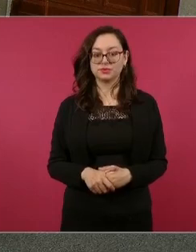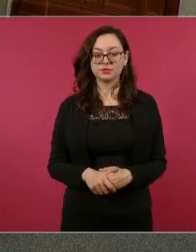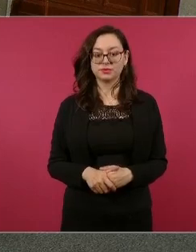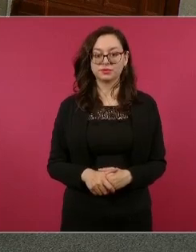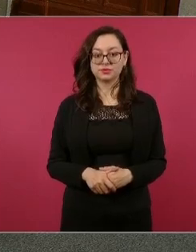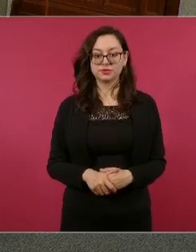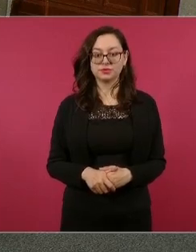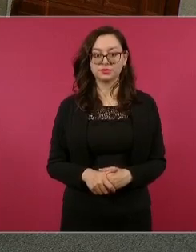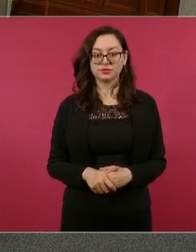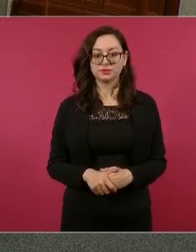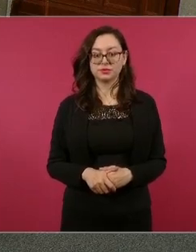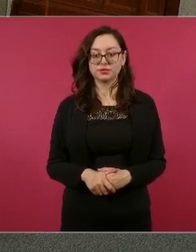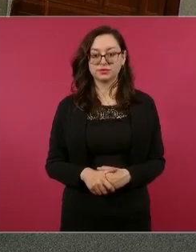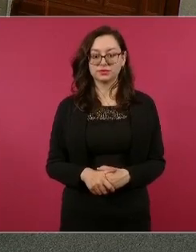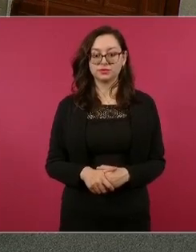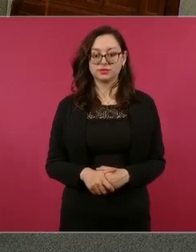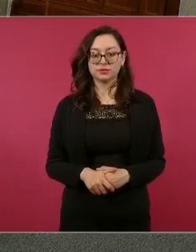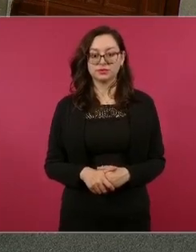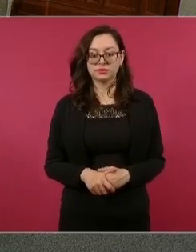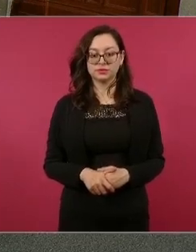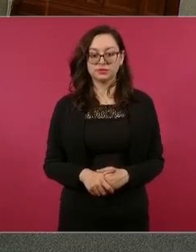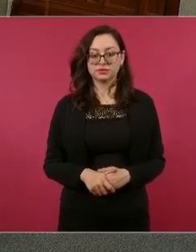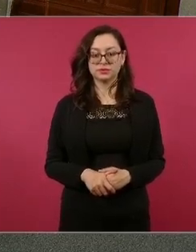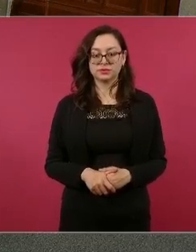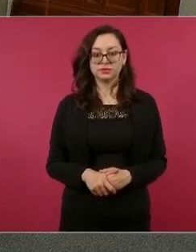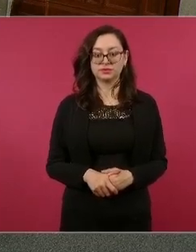se conociera